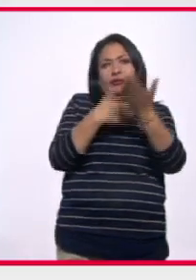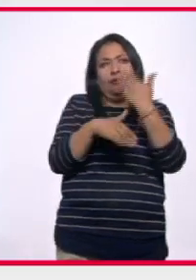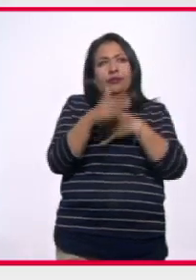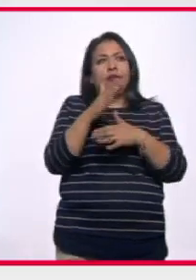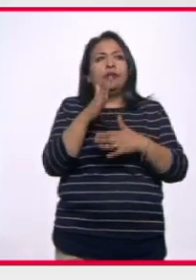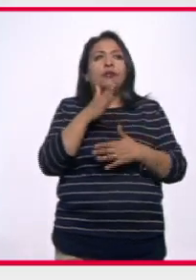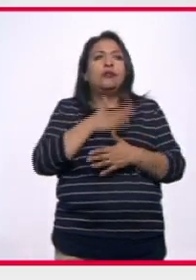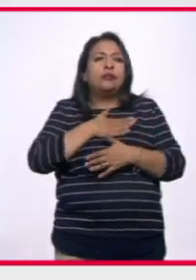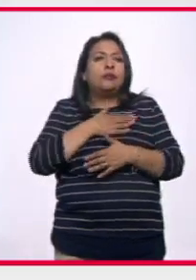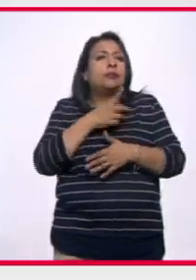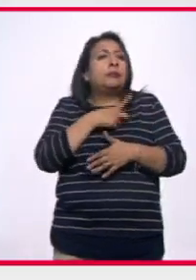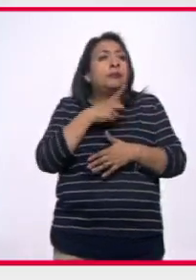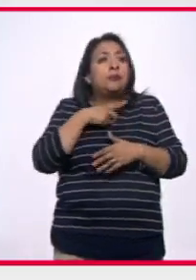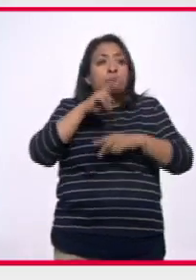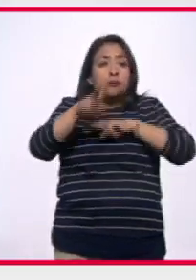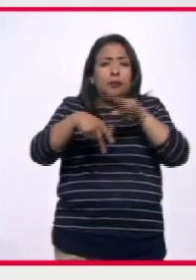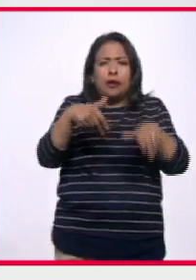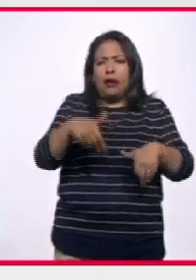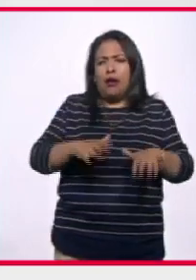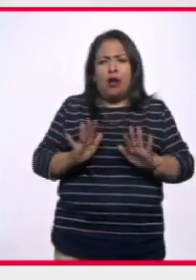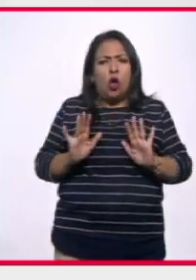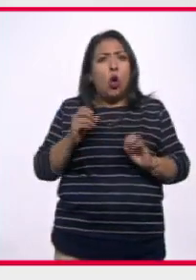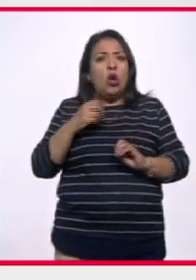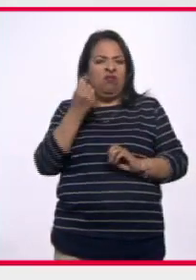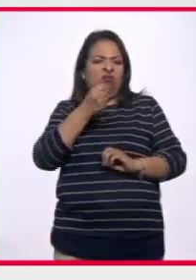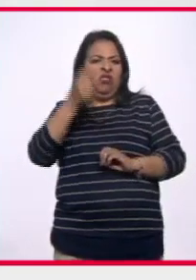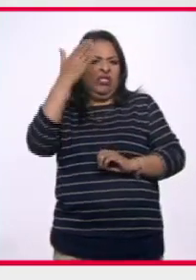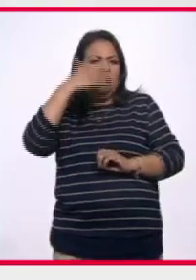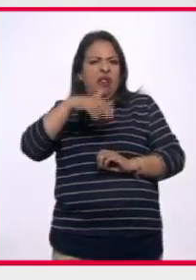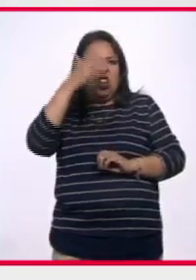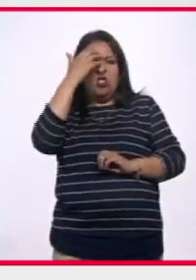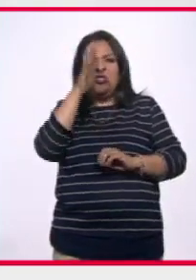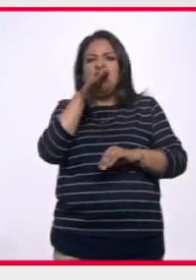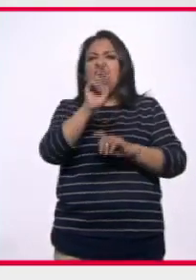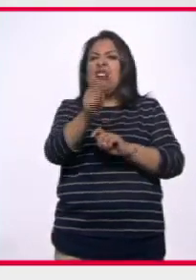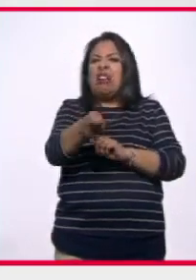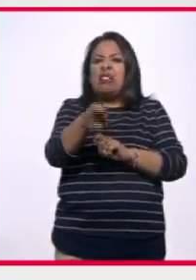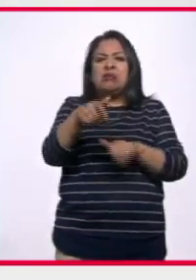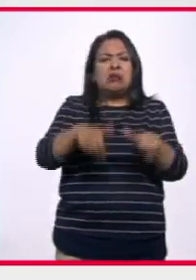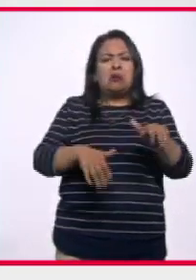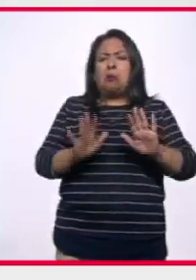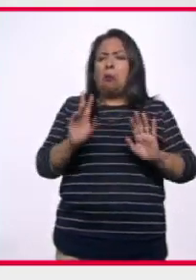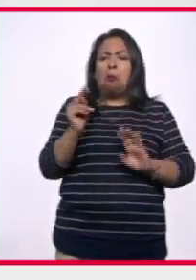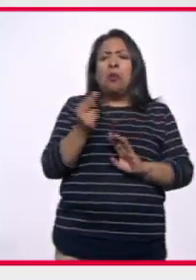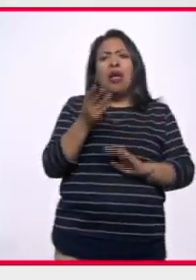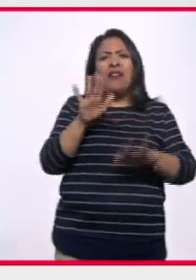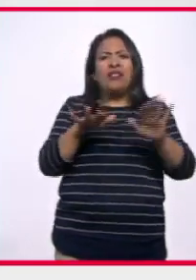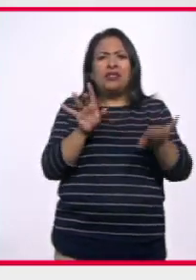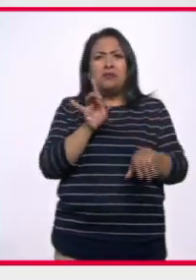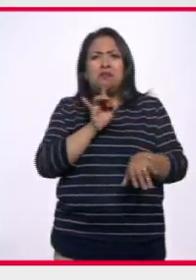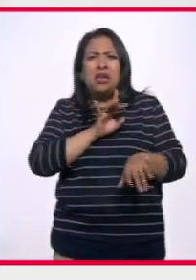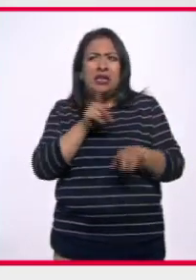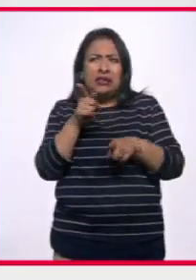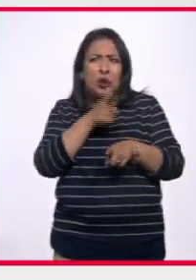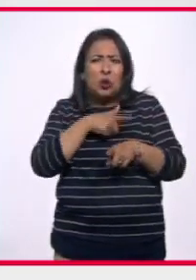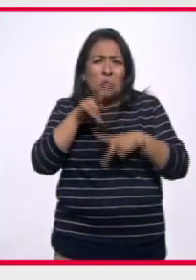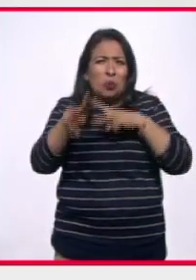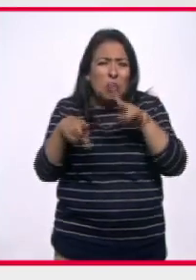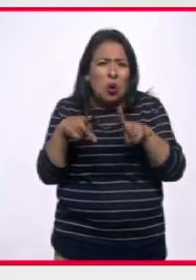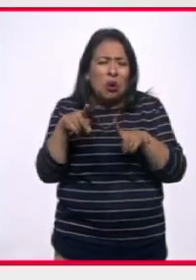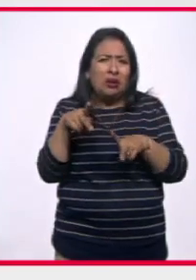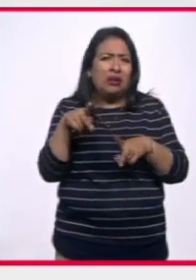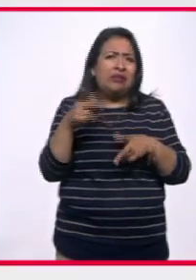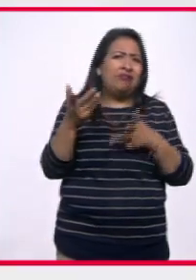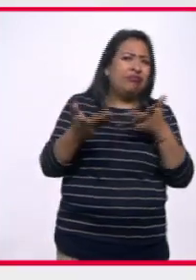no es que uno tiene que ir al teatro o saber de teatro a veces la gente tiene miedo de que le va a gustar ir al teatro o